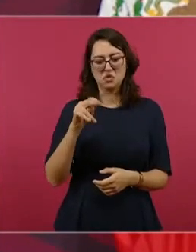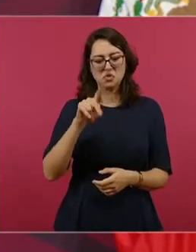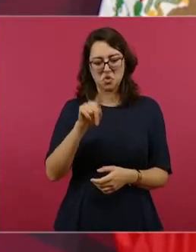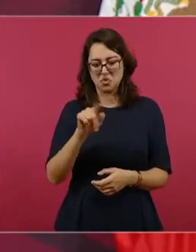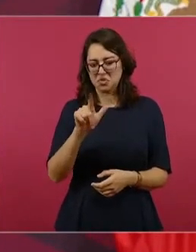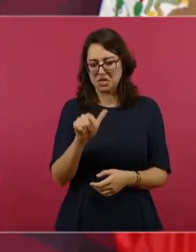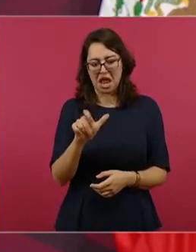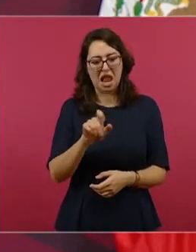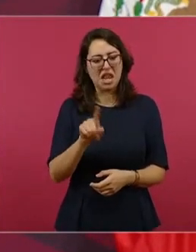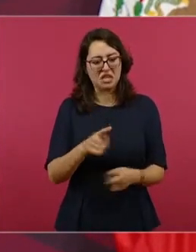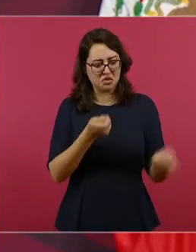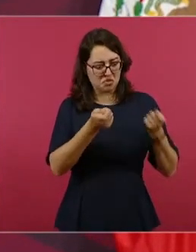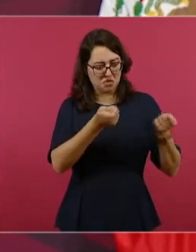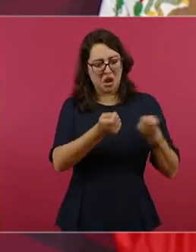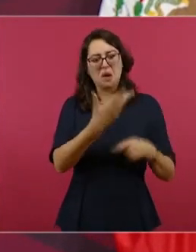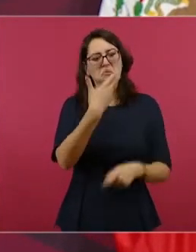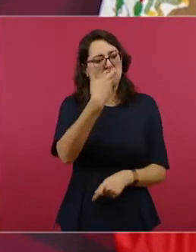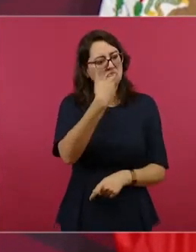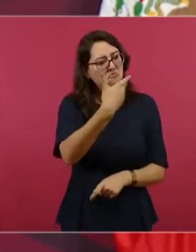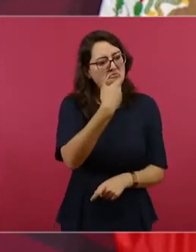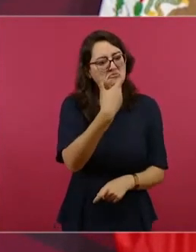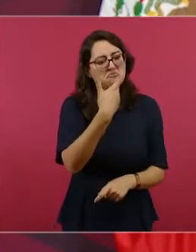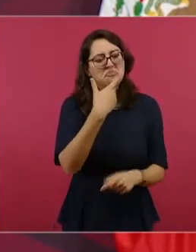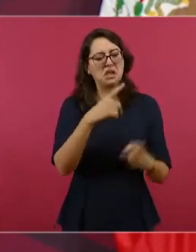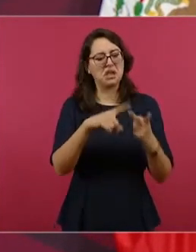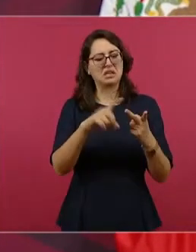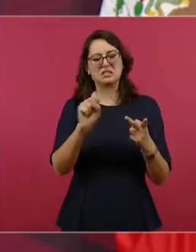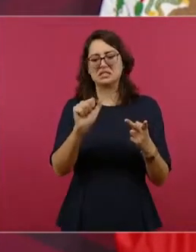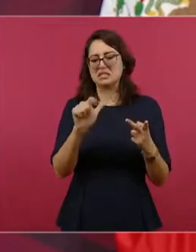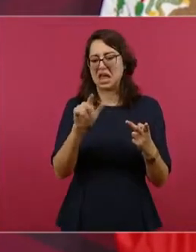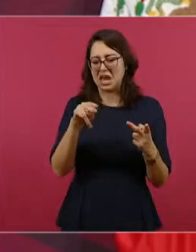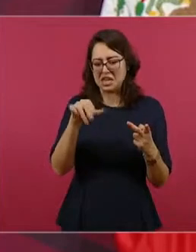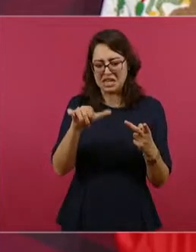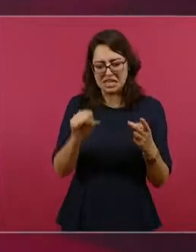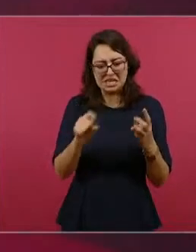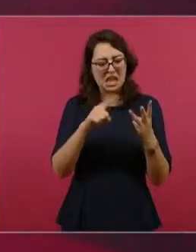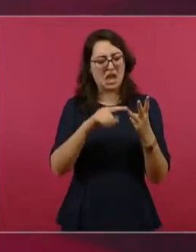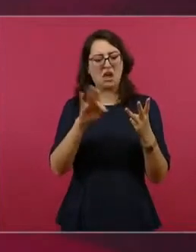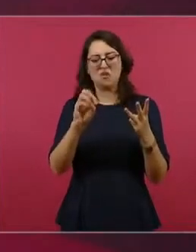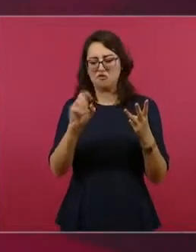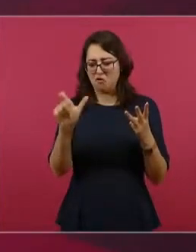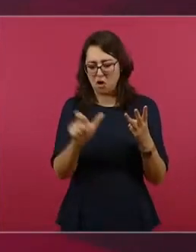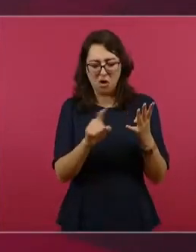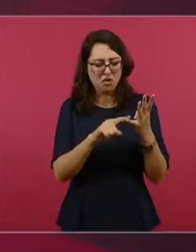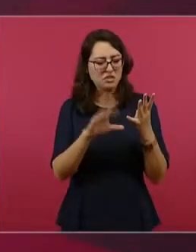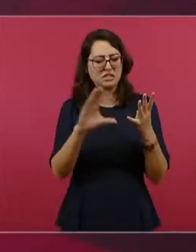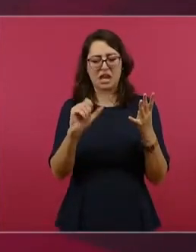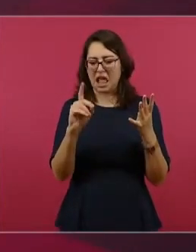X González, sigue con Salinas, sigue con Fox, sigue con Calderón,